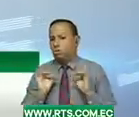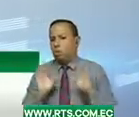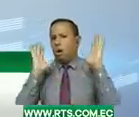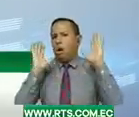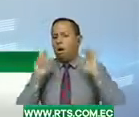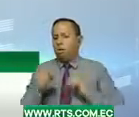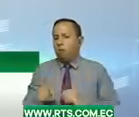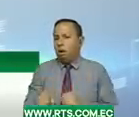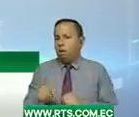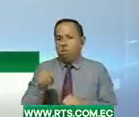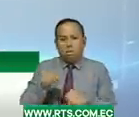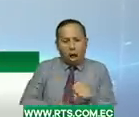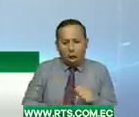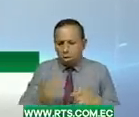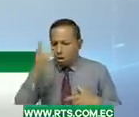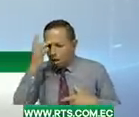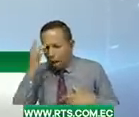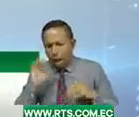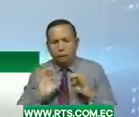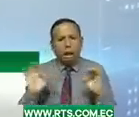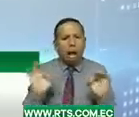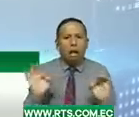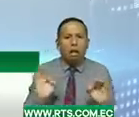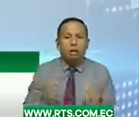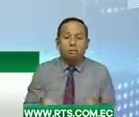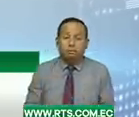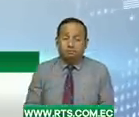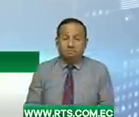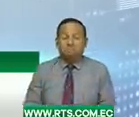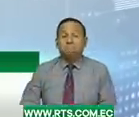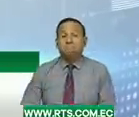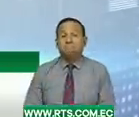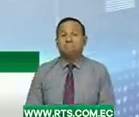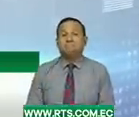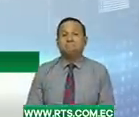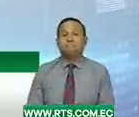sufrió ninguna herida de consideración.